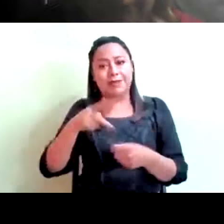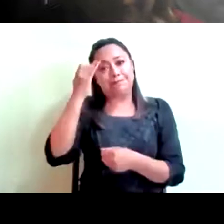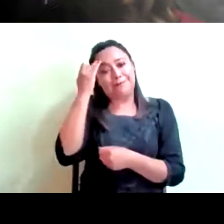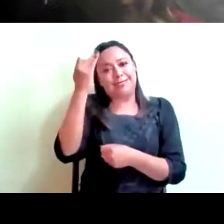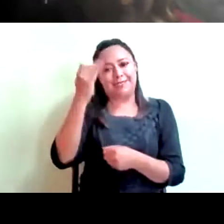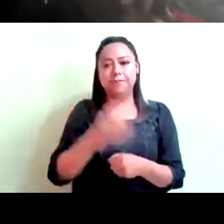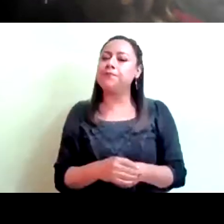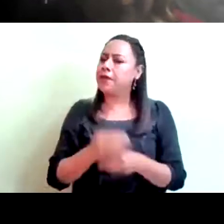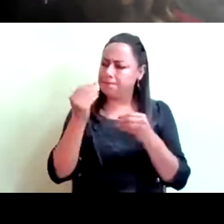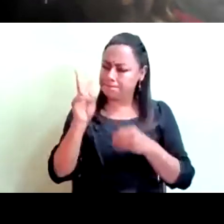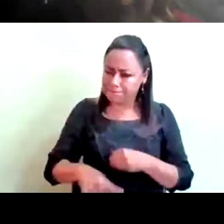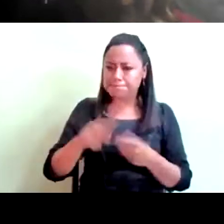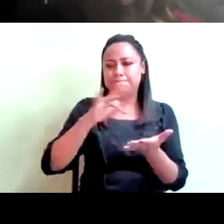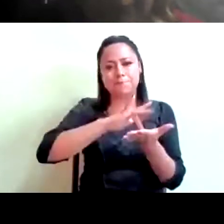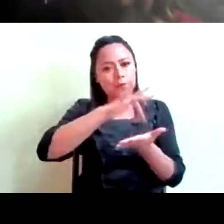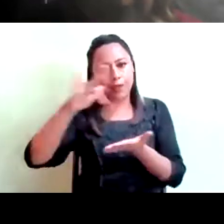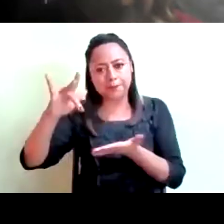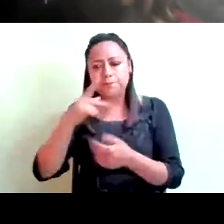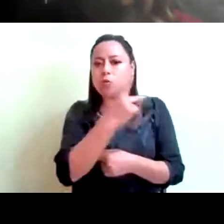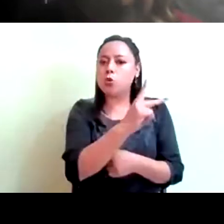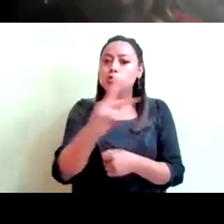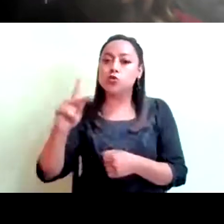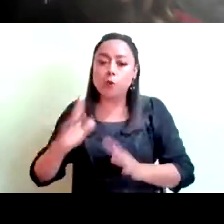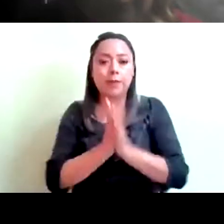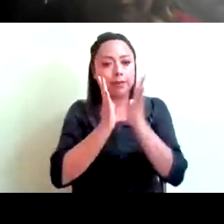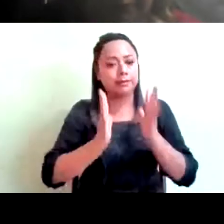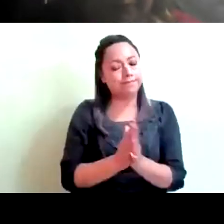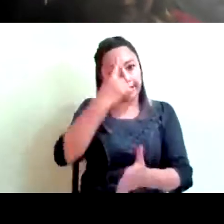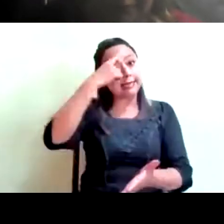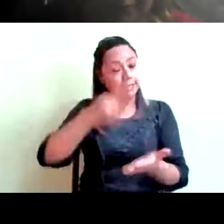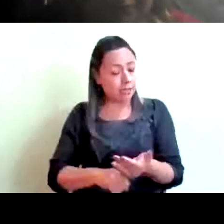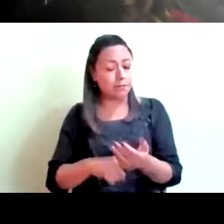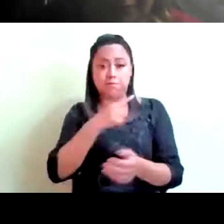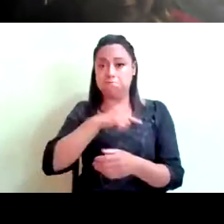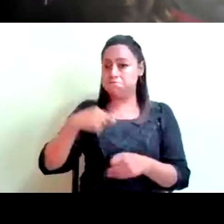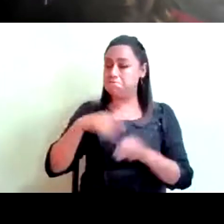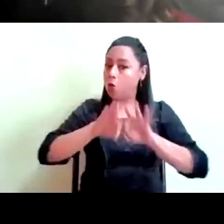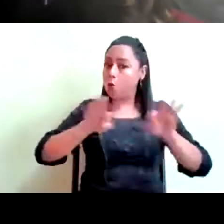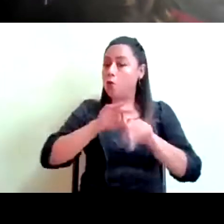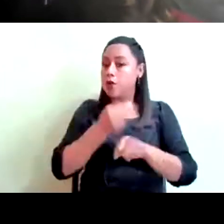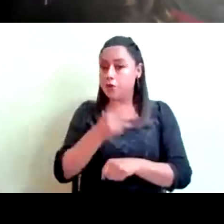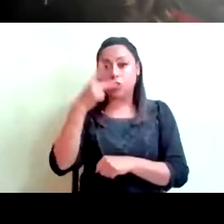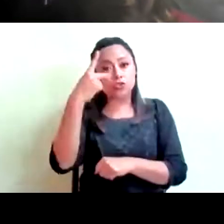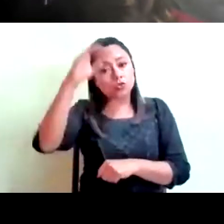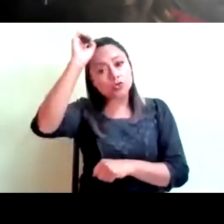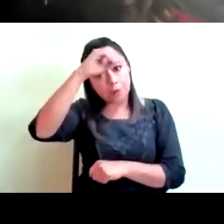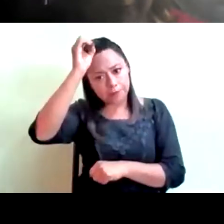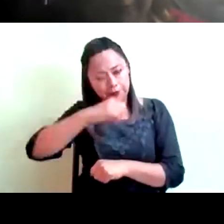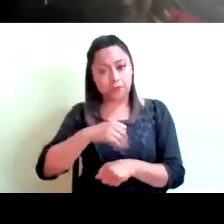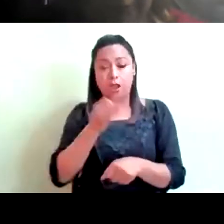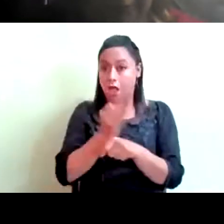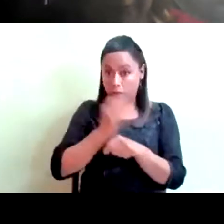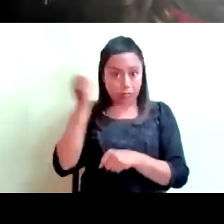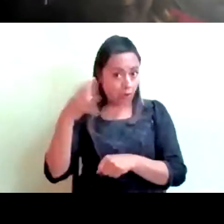participación. Créanme que para nosotros es muy importante recibir los comentarios y no se cierra aquí en un